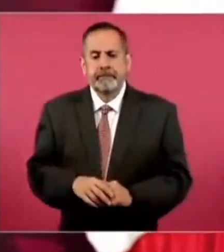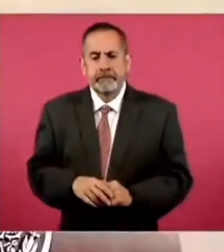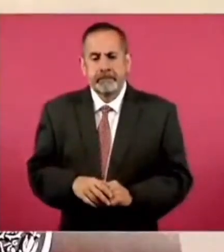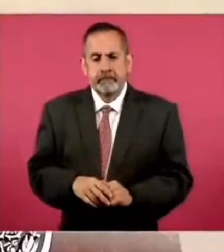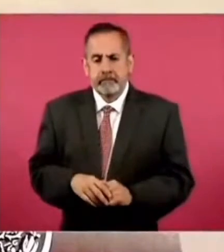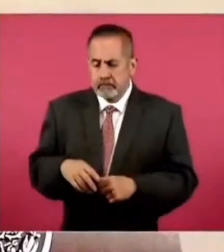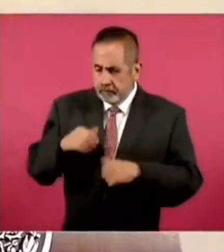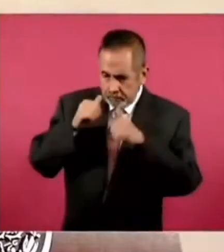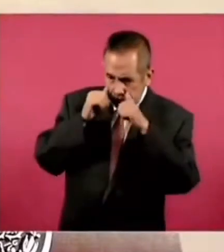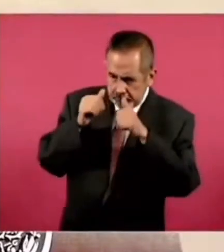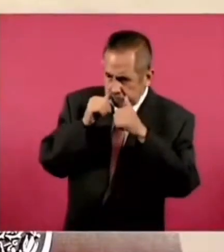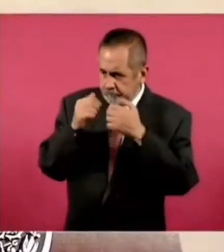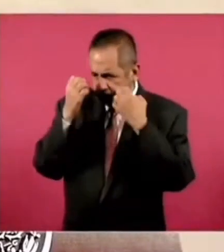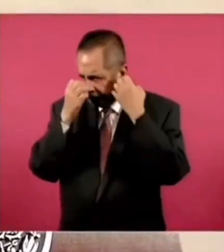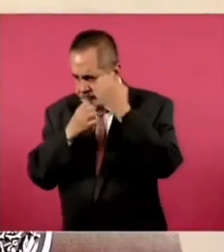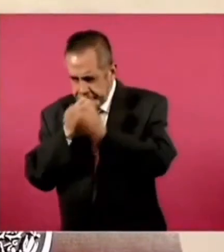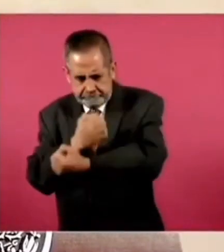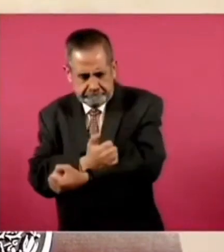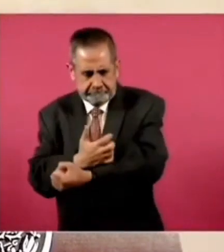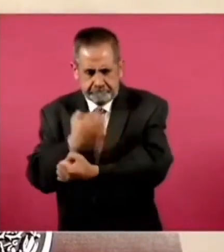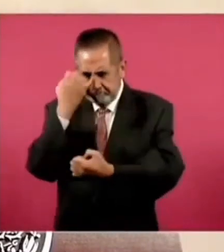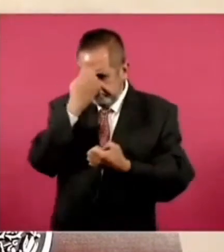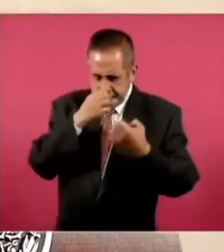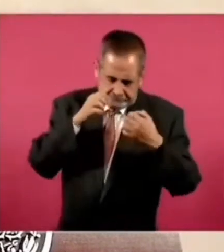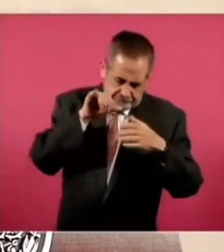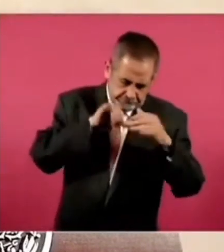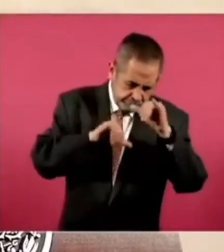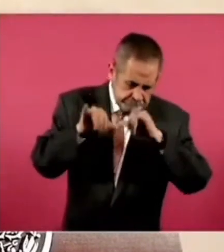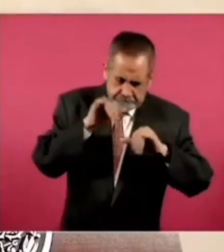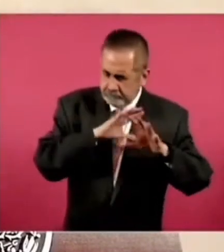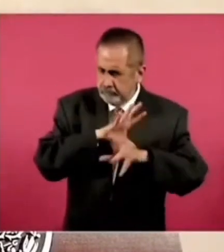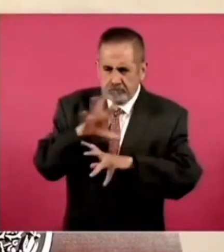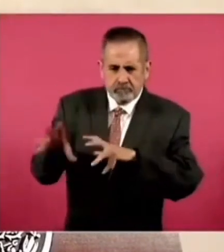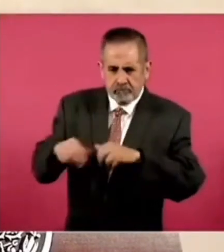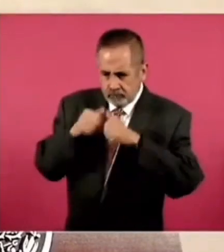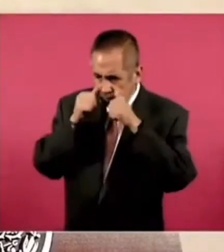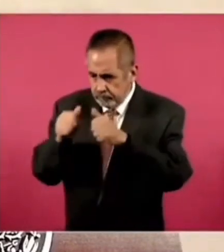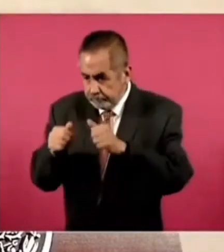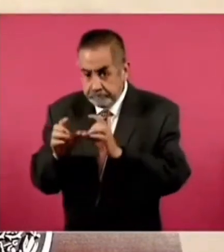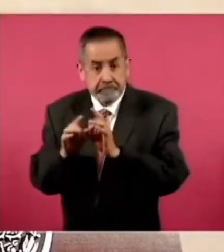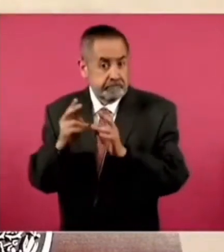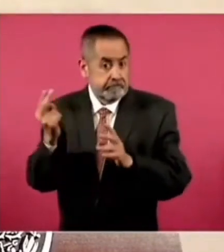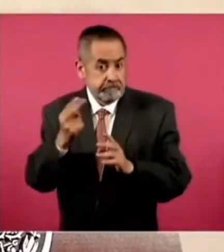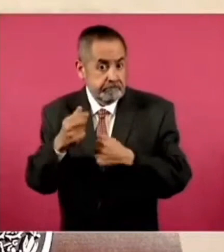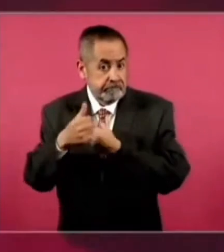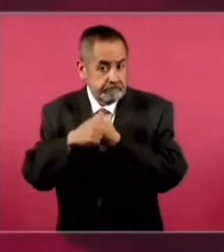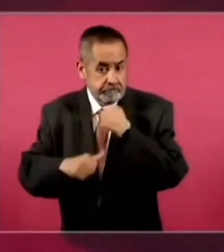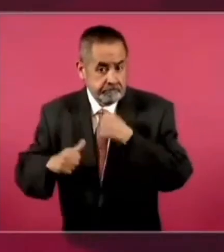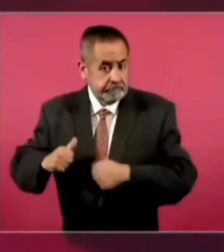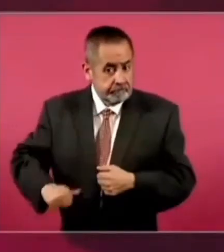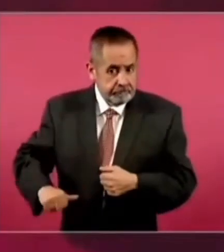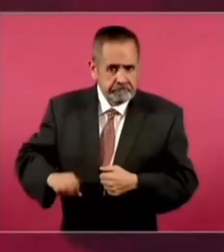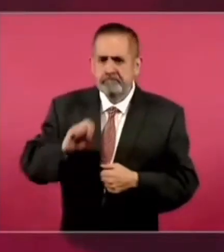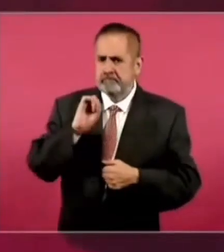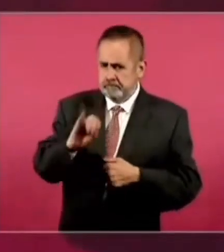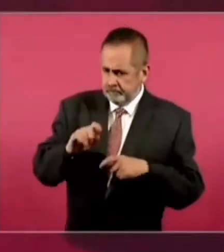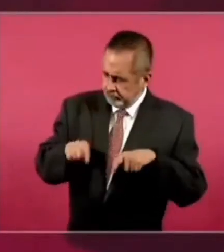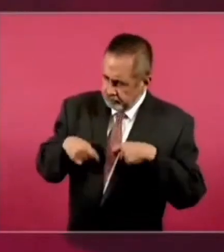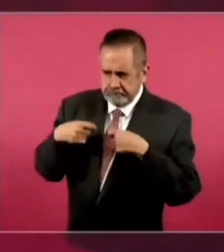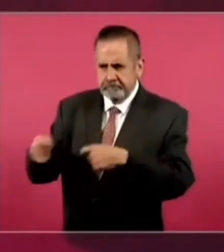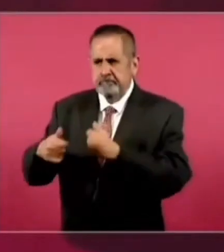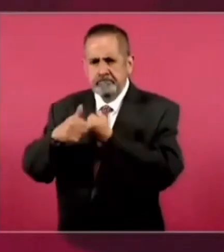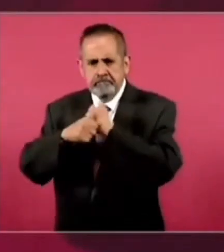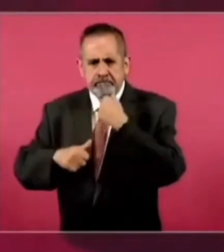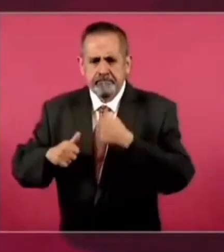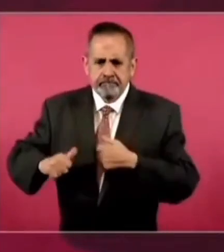le puedan hacer todos los estudios, que lo puedan intervenir quirúrgicamente, que tenga